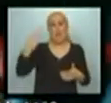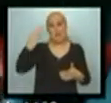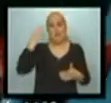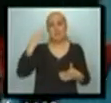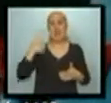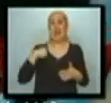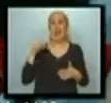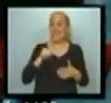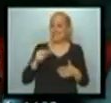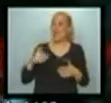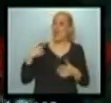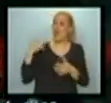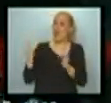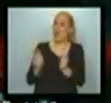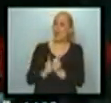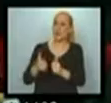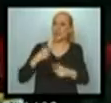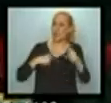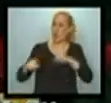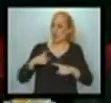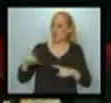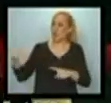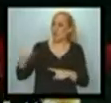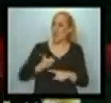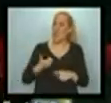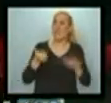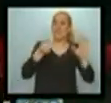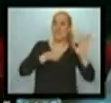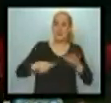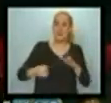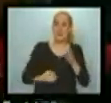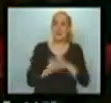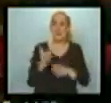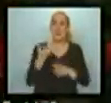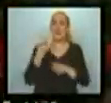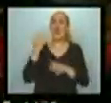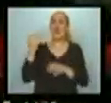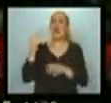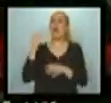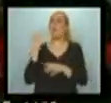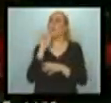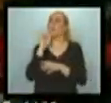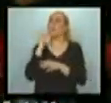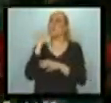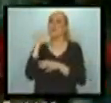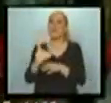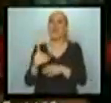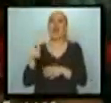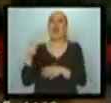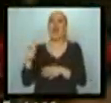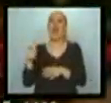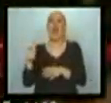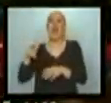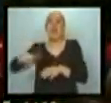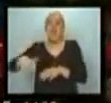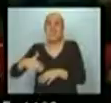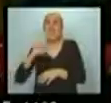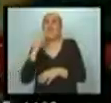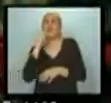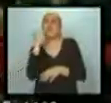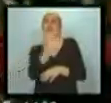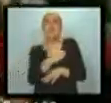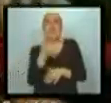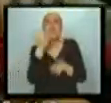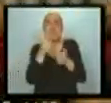productor nuestro, con Santiago, a la mañana, el hijo, 6:30 de la mañana, le mandaba un mensaje, le decía, papá, estamos en la final. La emoción